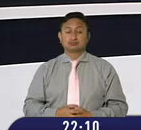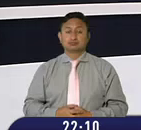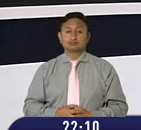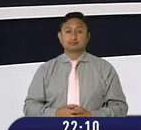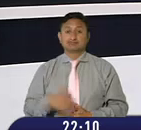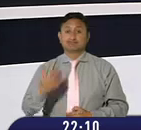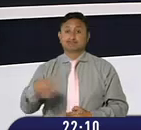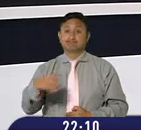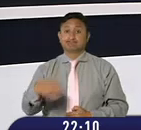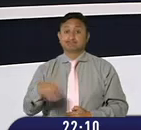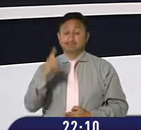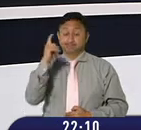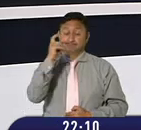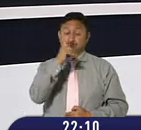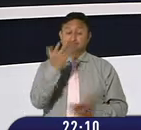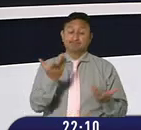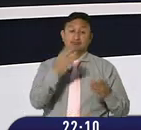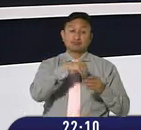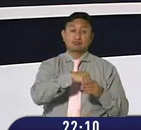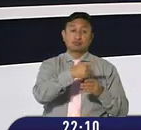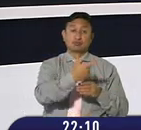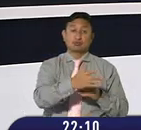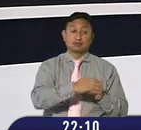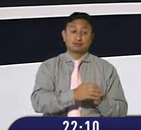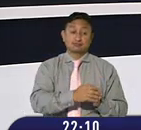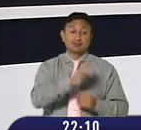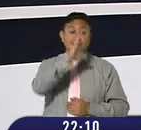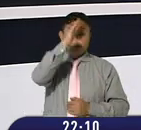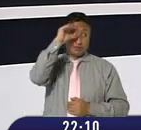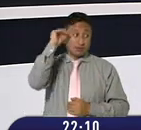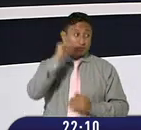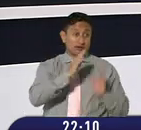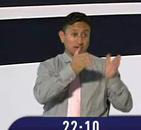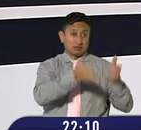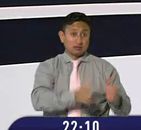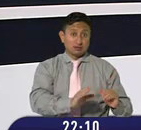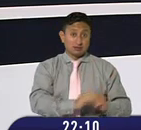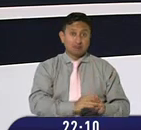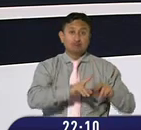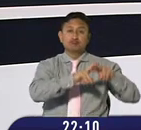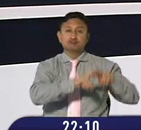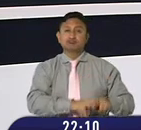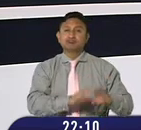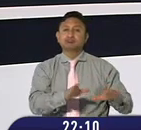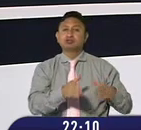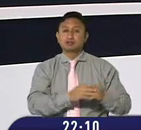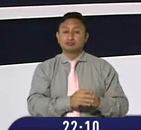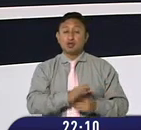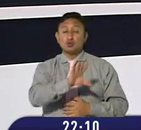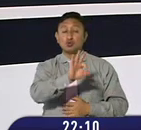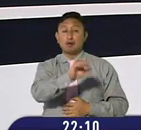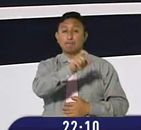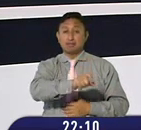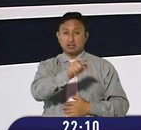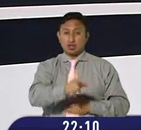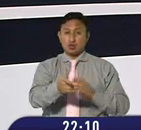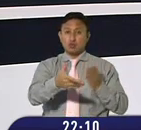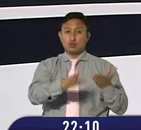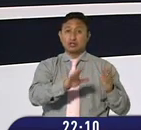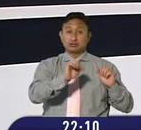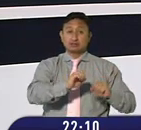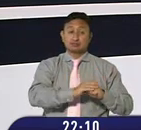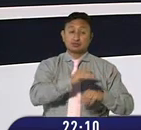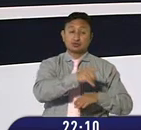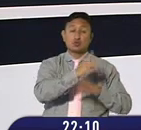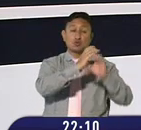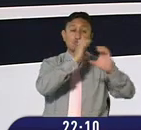verdadero drama se vivió en las afueras de la morgue de Riobamba durante el reconocimiento de los 9 muertos luego de que un bus cayera